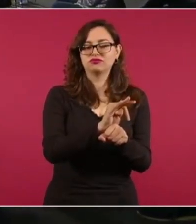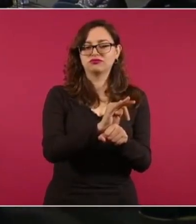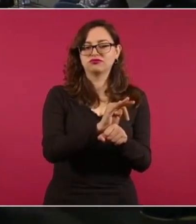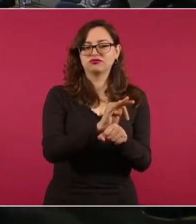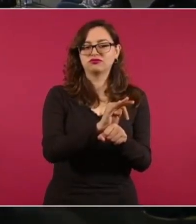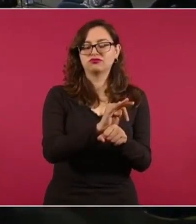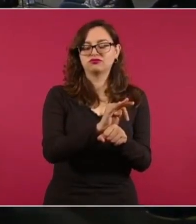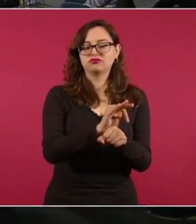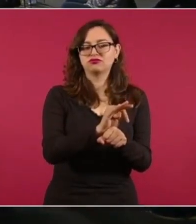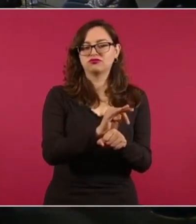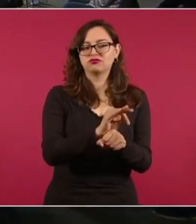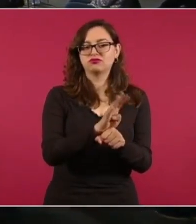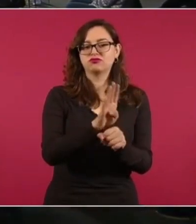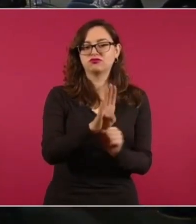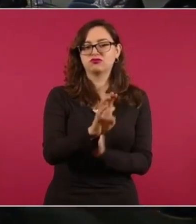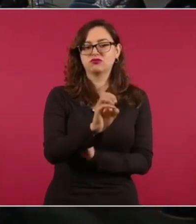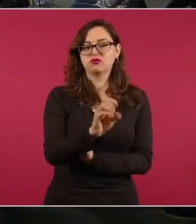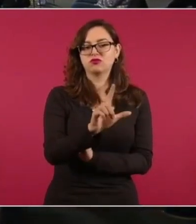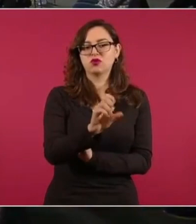el presidente